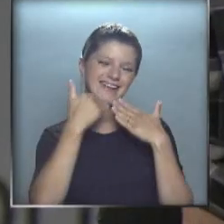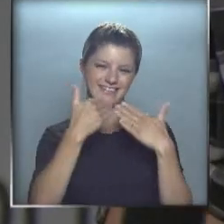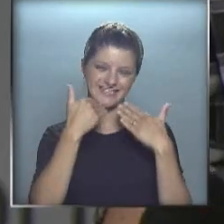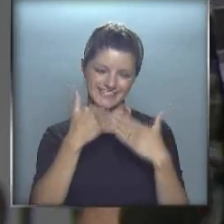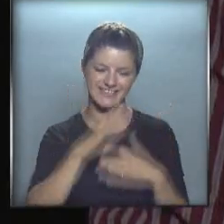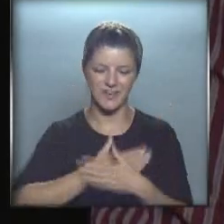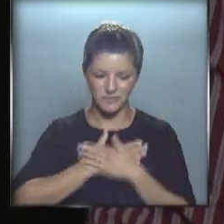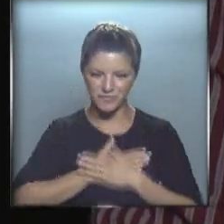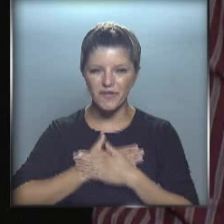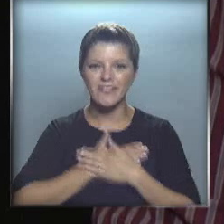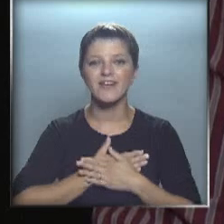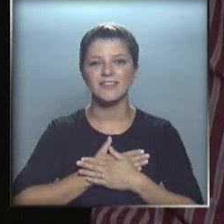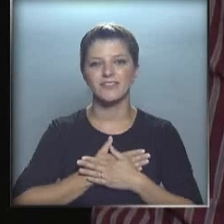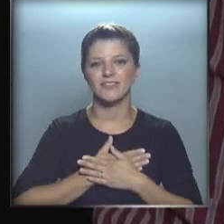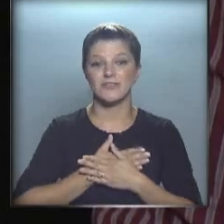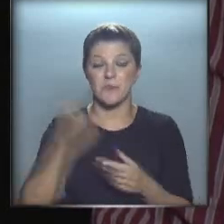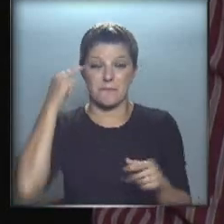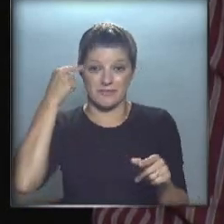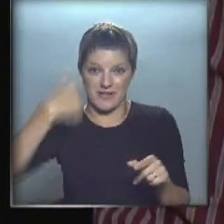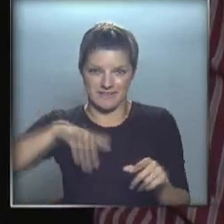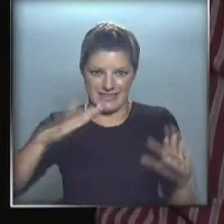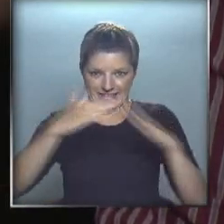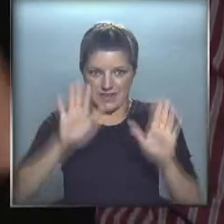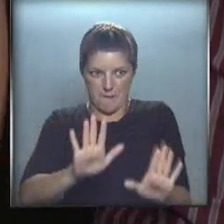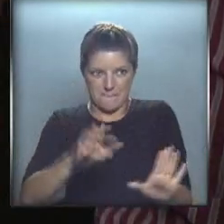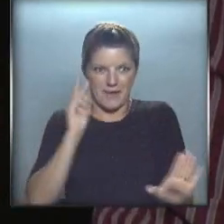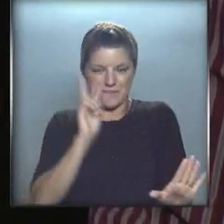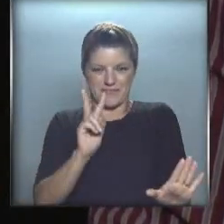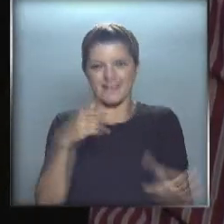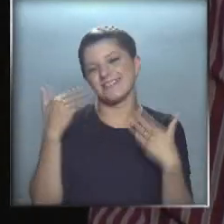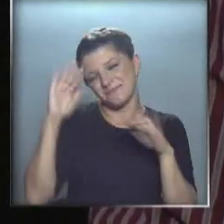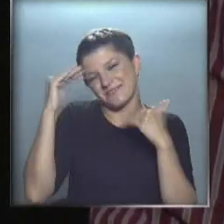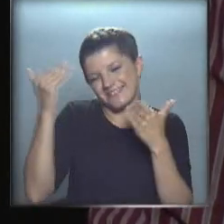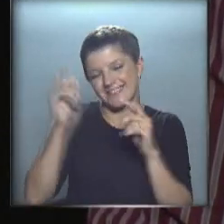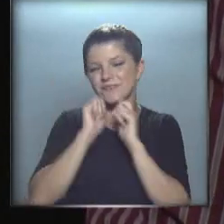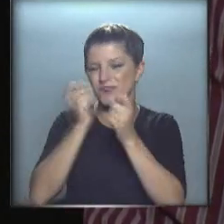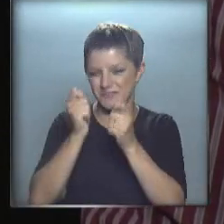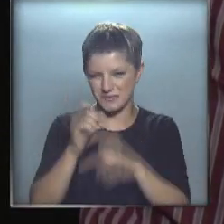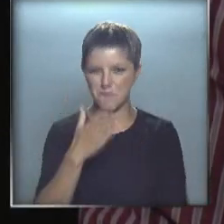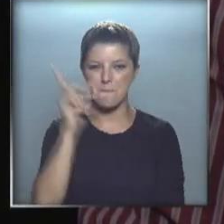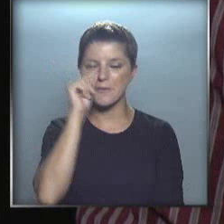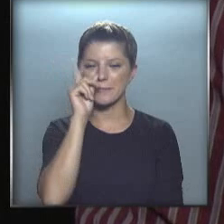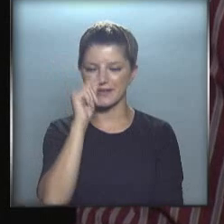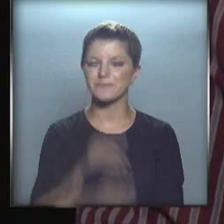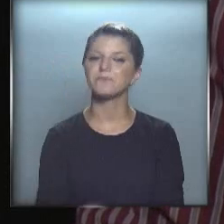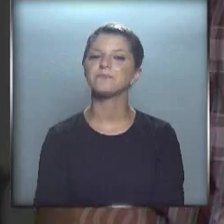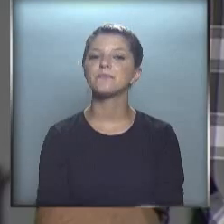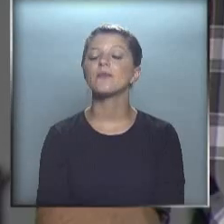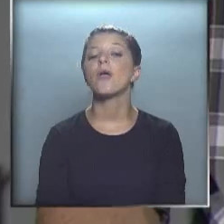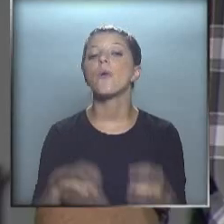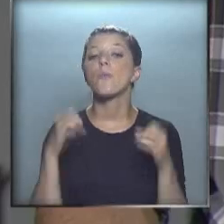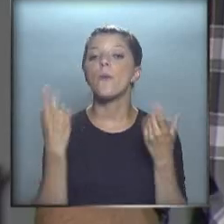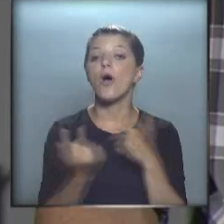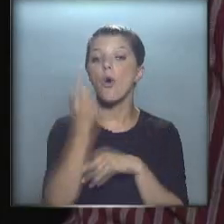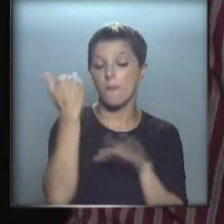Muy contento. Creo que ahora está en su casa viéndonos, así que le mandamos un beso. Muy bien, un beso ahí, Aníbal. Pachano, hay un mensaje